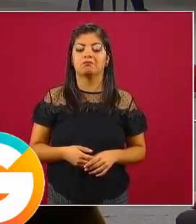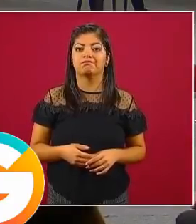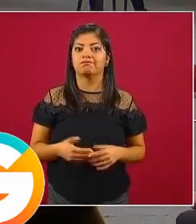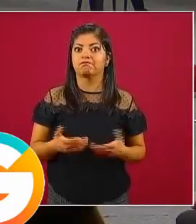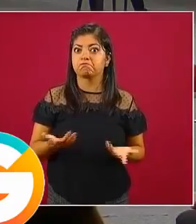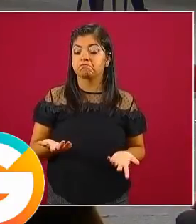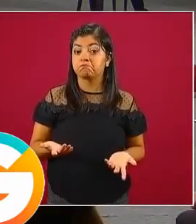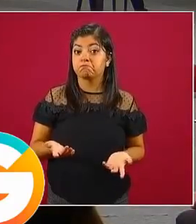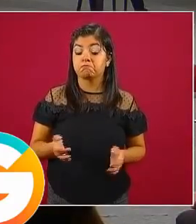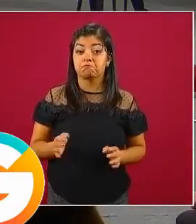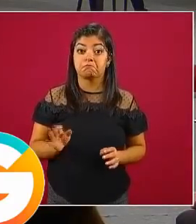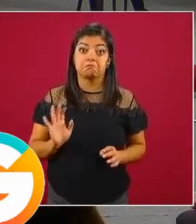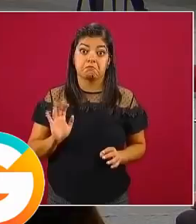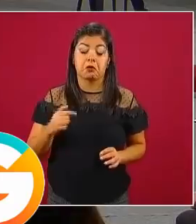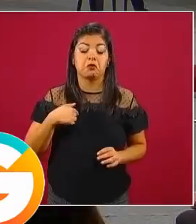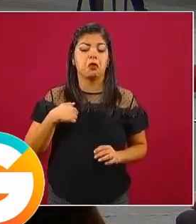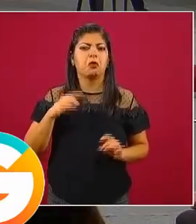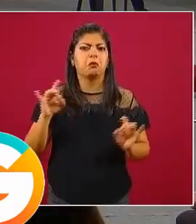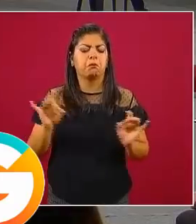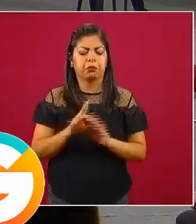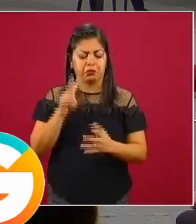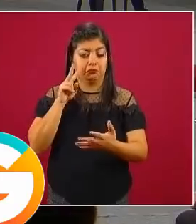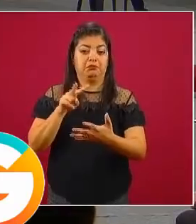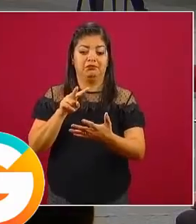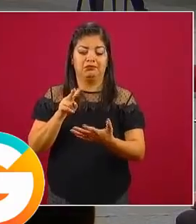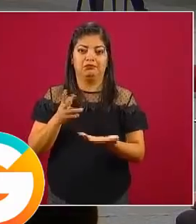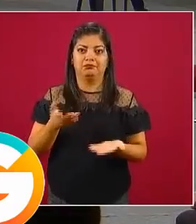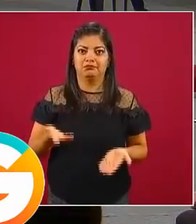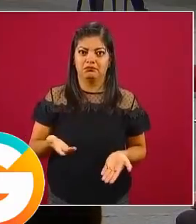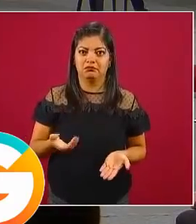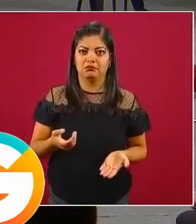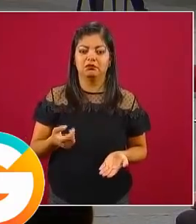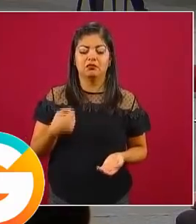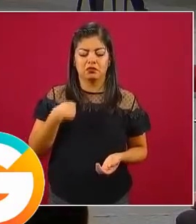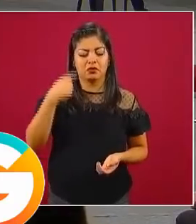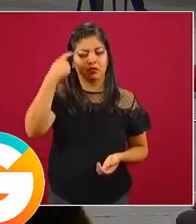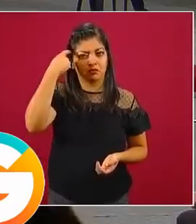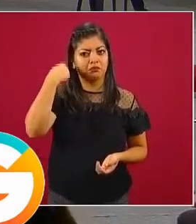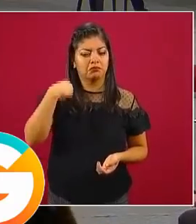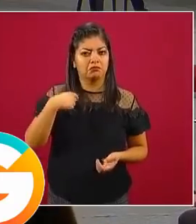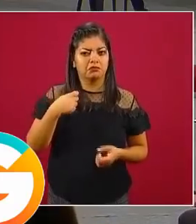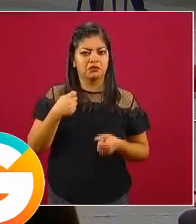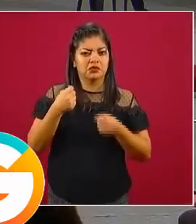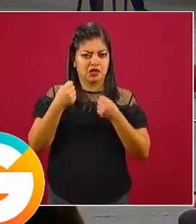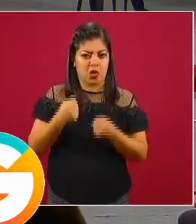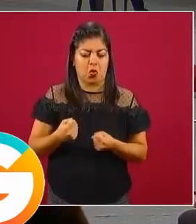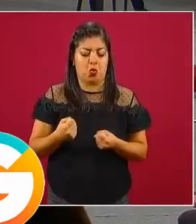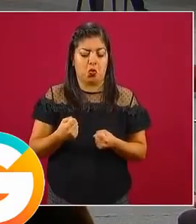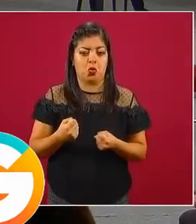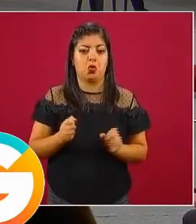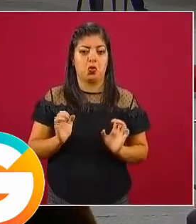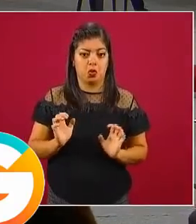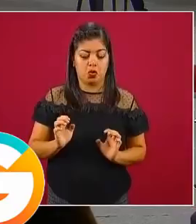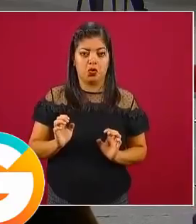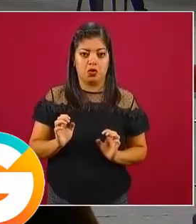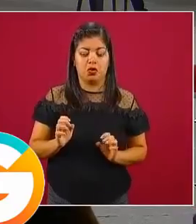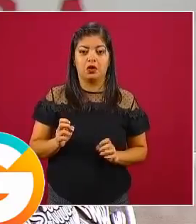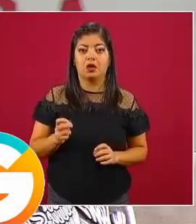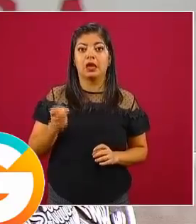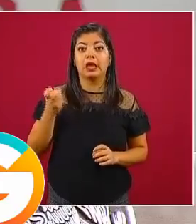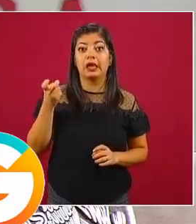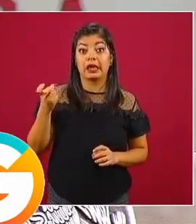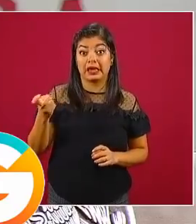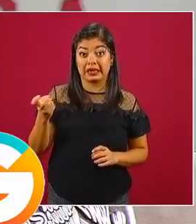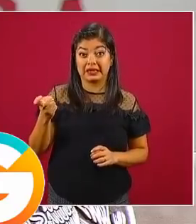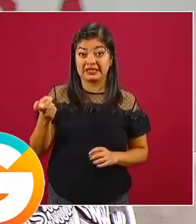de casualidad que lo vi, pero estoy seguro que ese día se